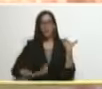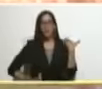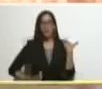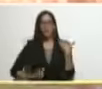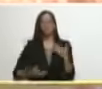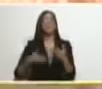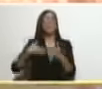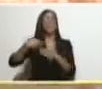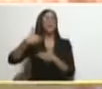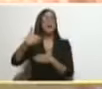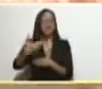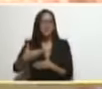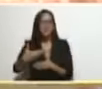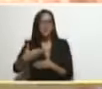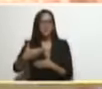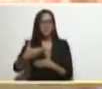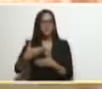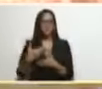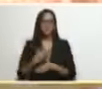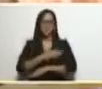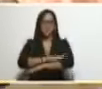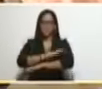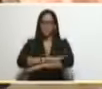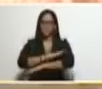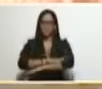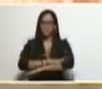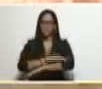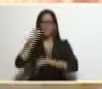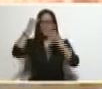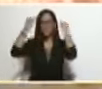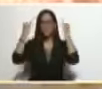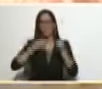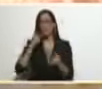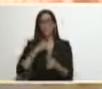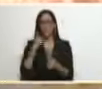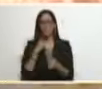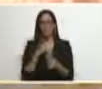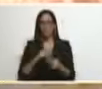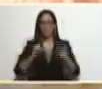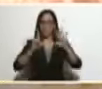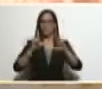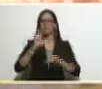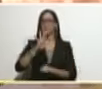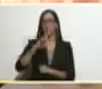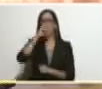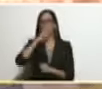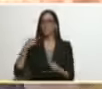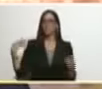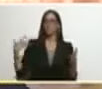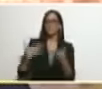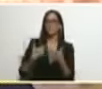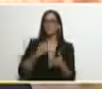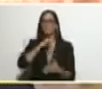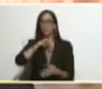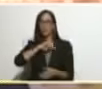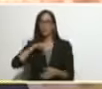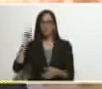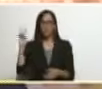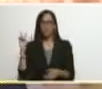allá de las posiciones ideológicas o políticas de 75 años de historia de nuestra Venezuela.